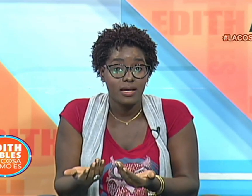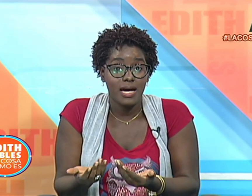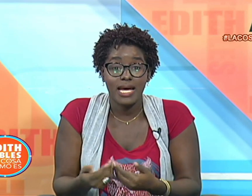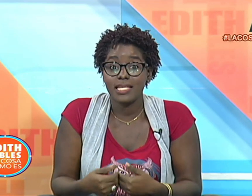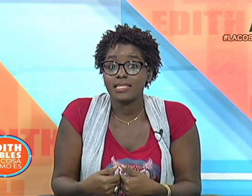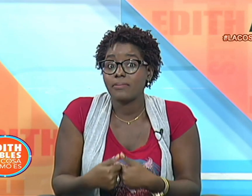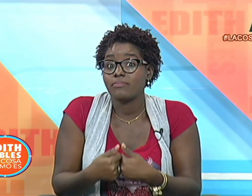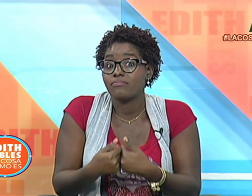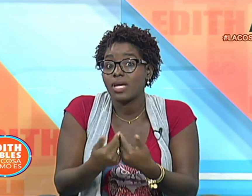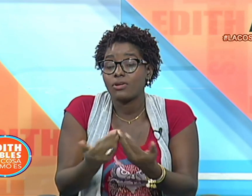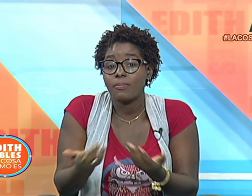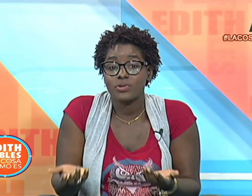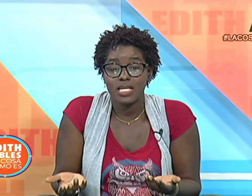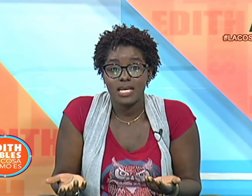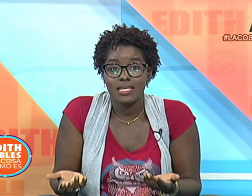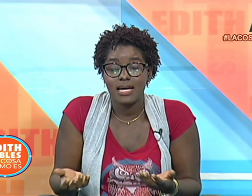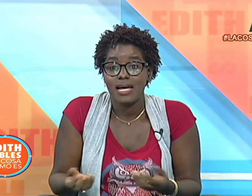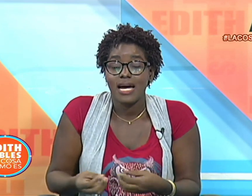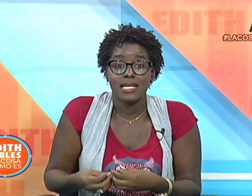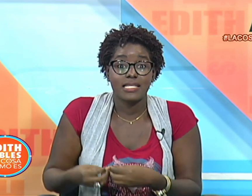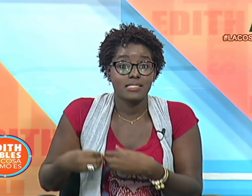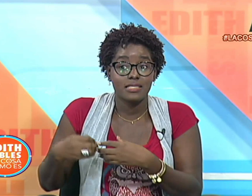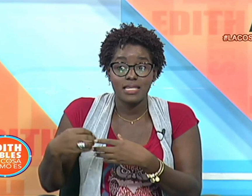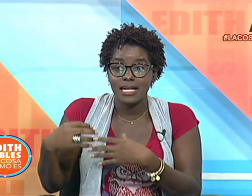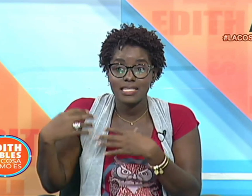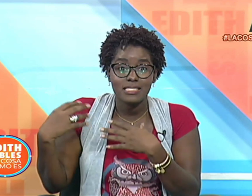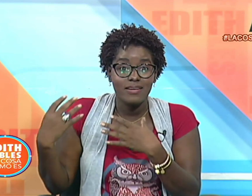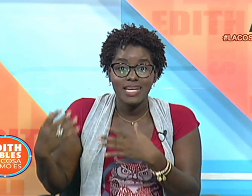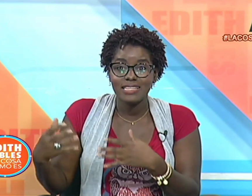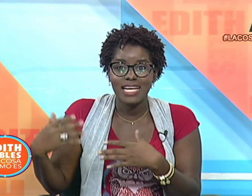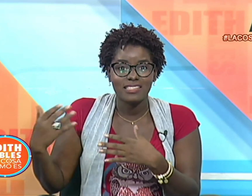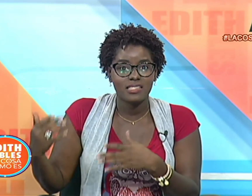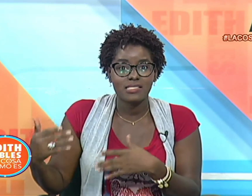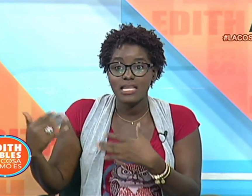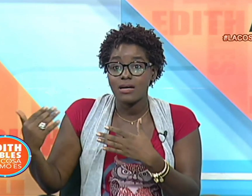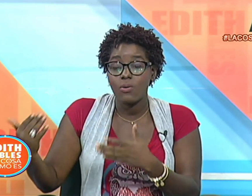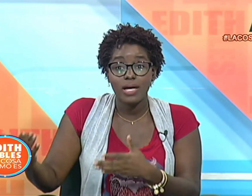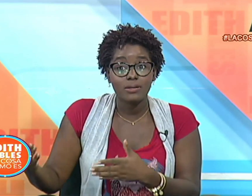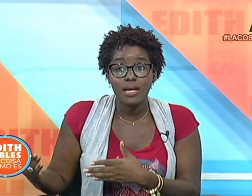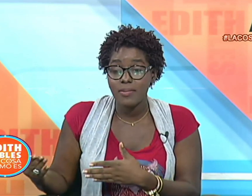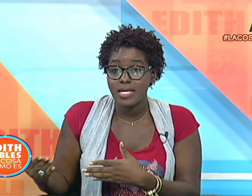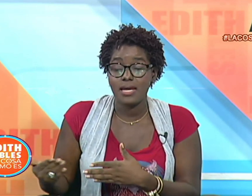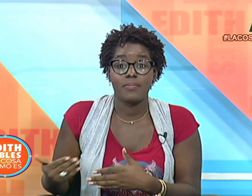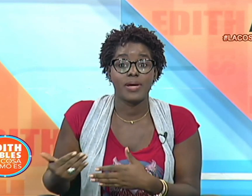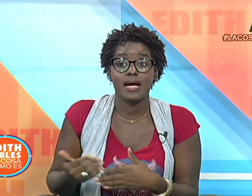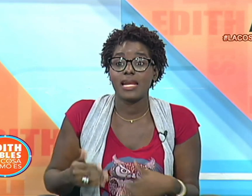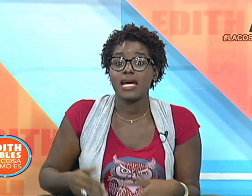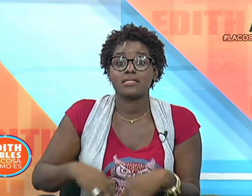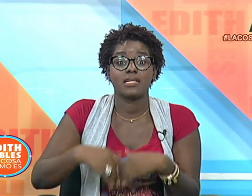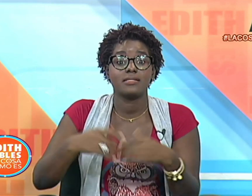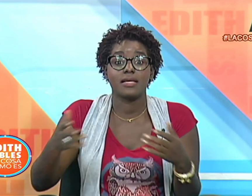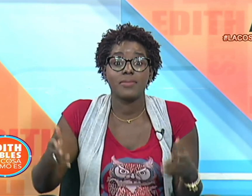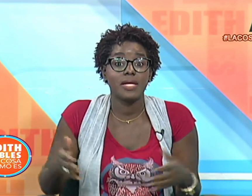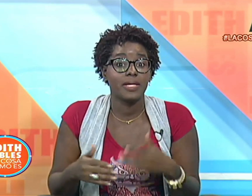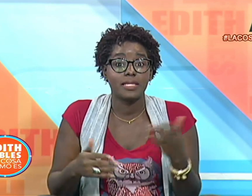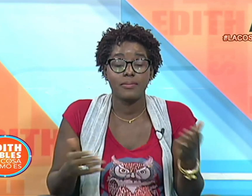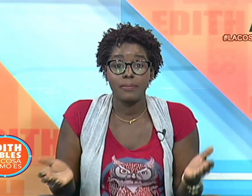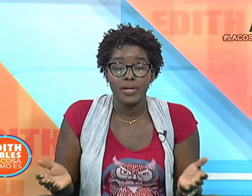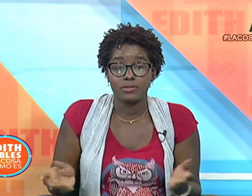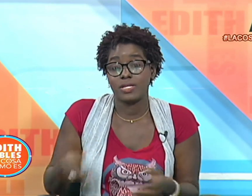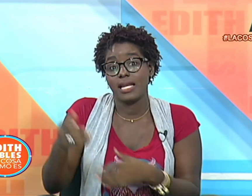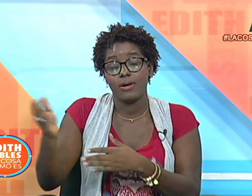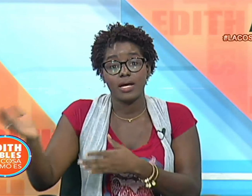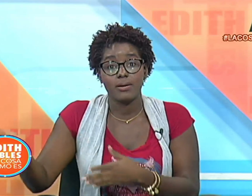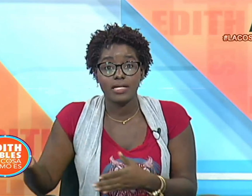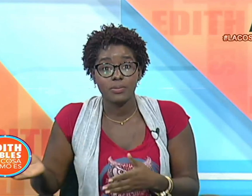a la gente menos poseída al que se levanta a las 3 las 4 de la mañana para ganarse 15 mil 20